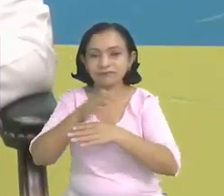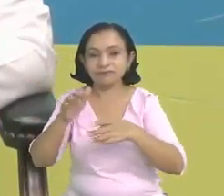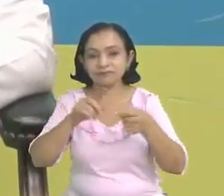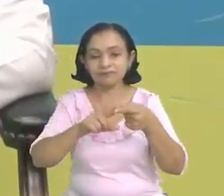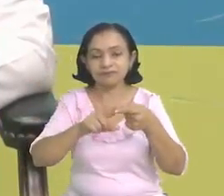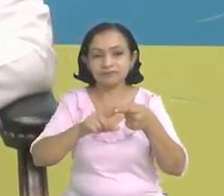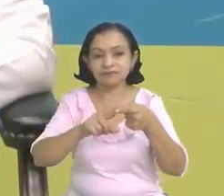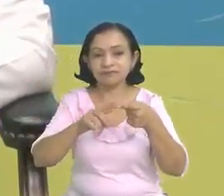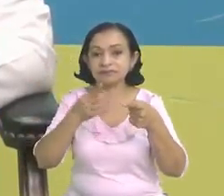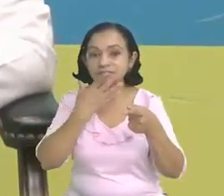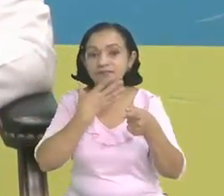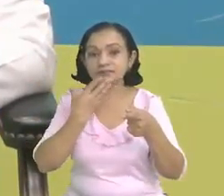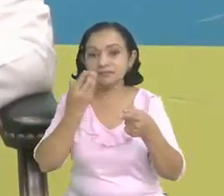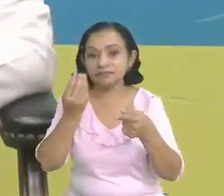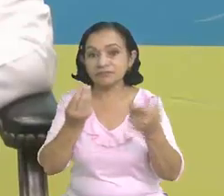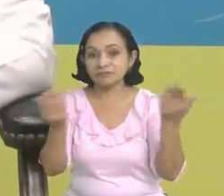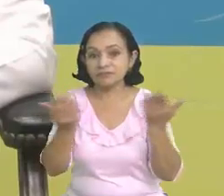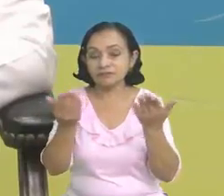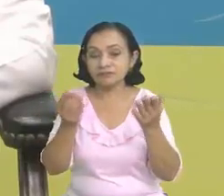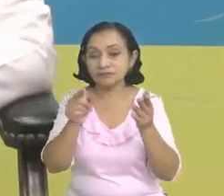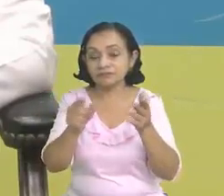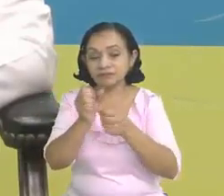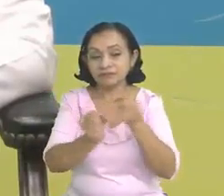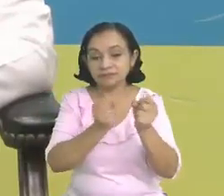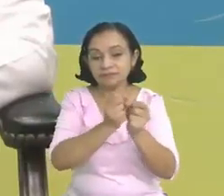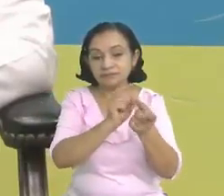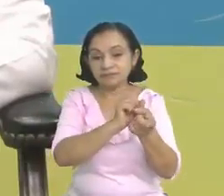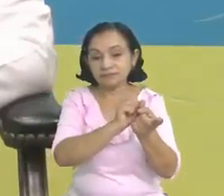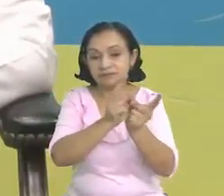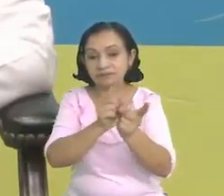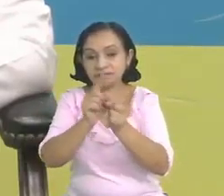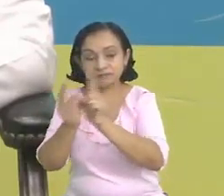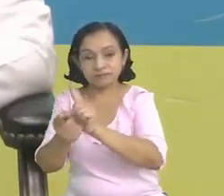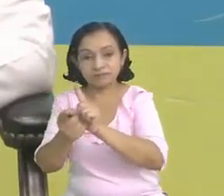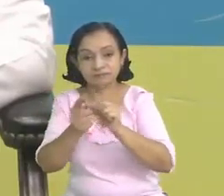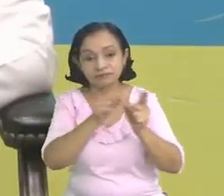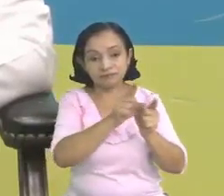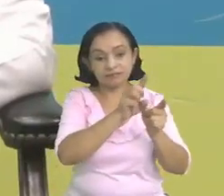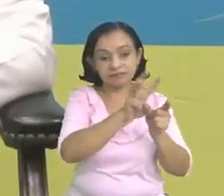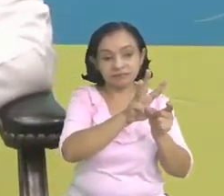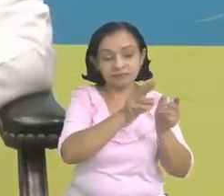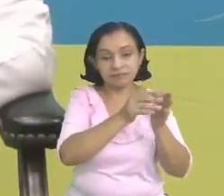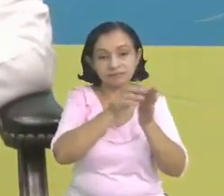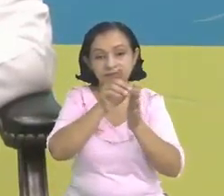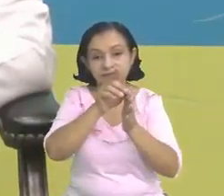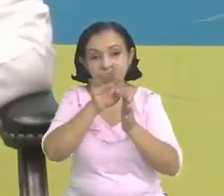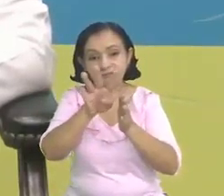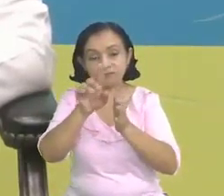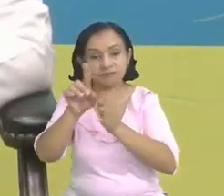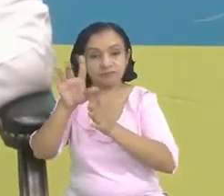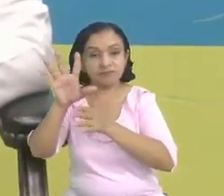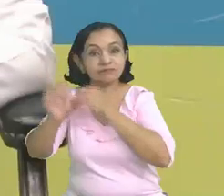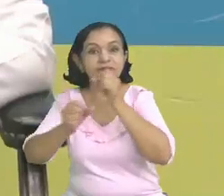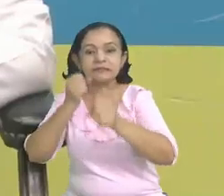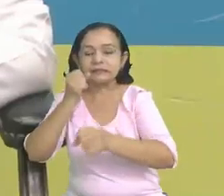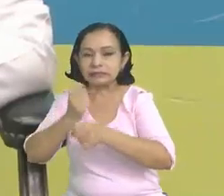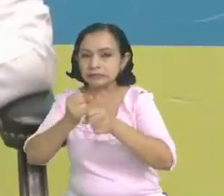adolescencia y normalmente ese periodo de transición, ¿verdad? De 13 a 14, 15 años es donde se dan los mayores